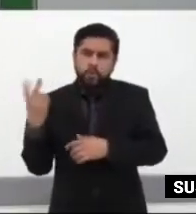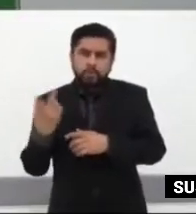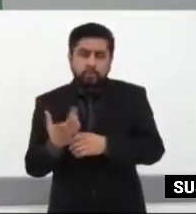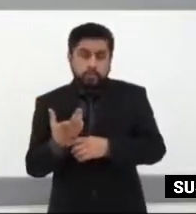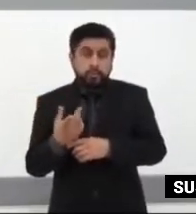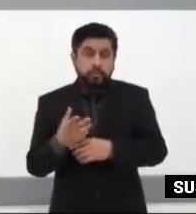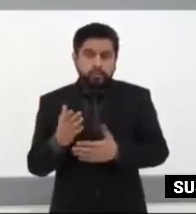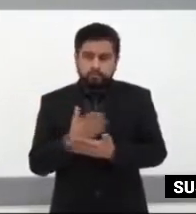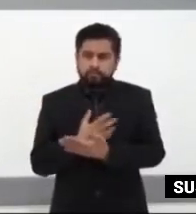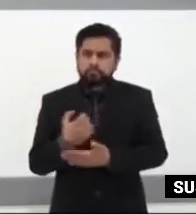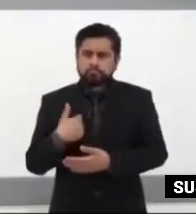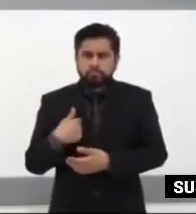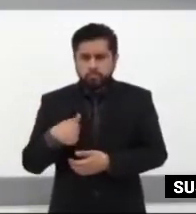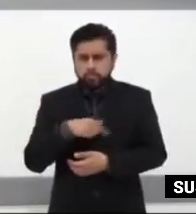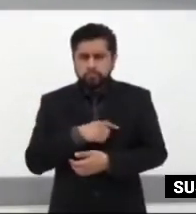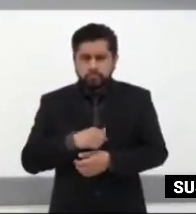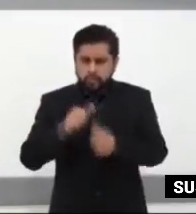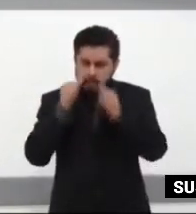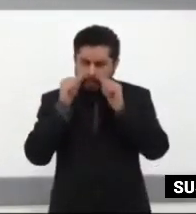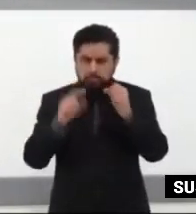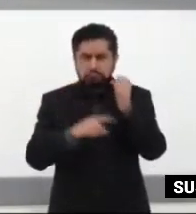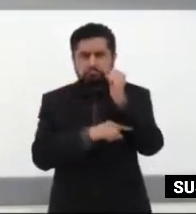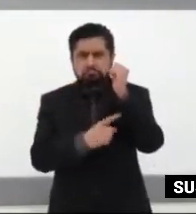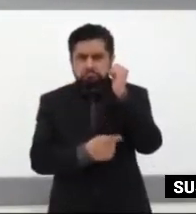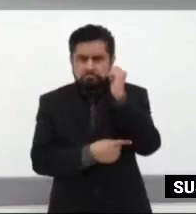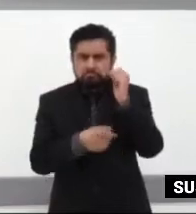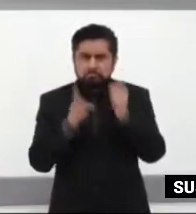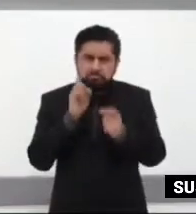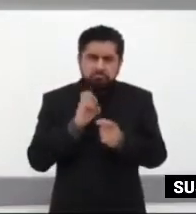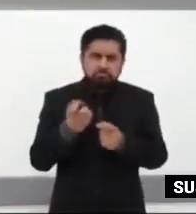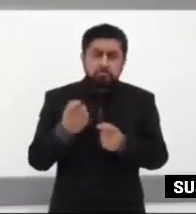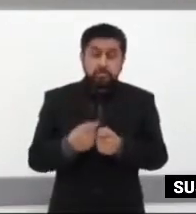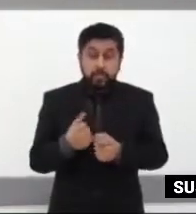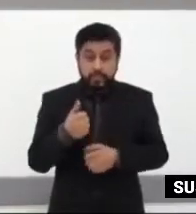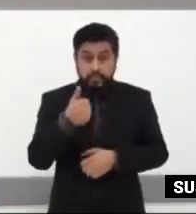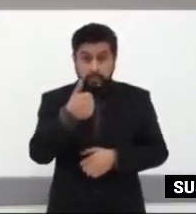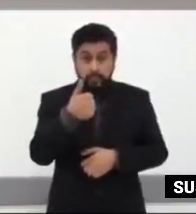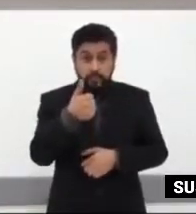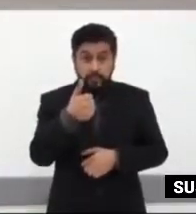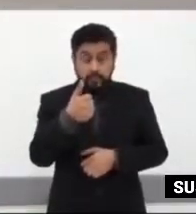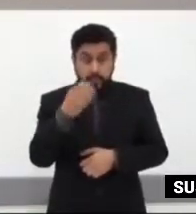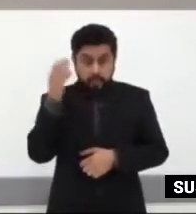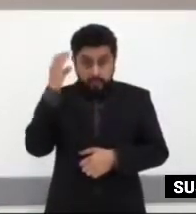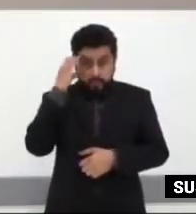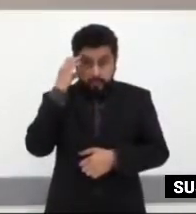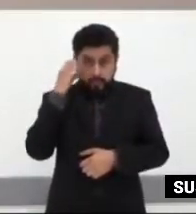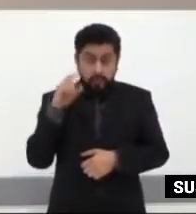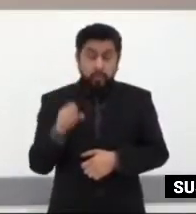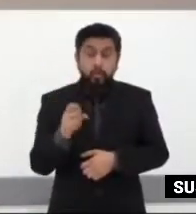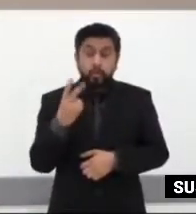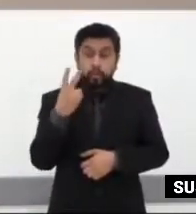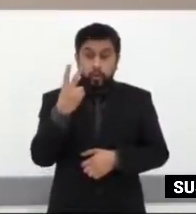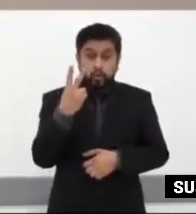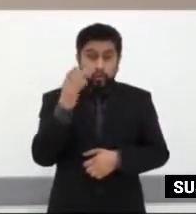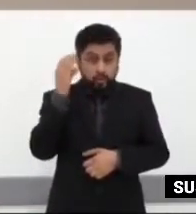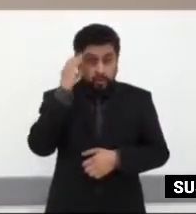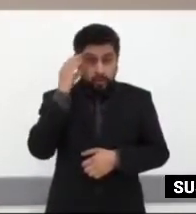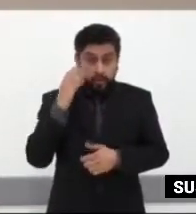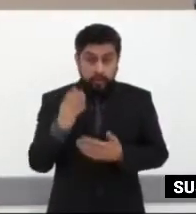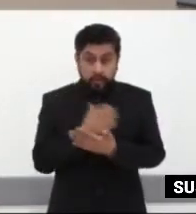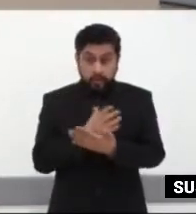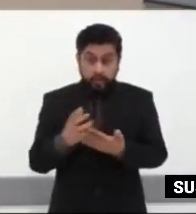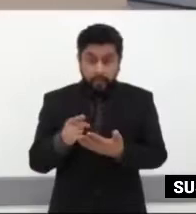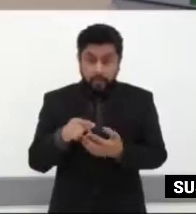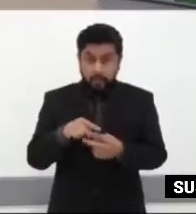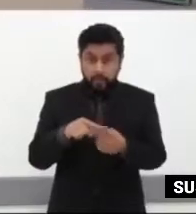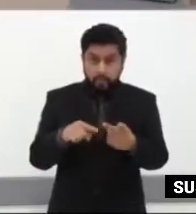tenemos la posibilidad de atenderlos en este cubículo. Son 6 camas, hay dos aislados solamente para pacientes no COVID y